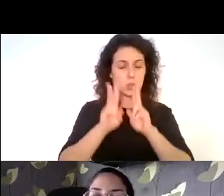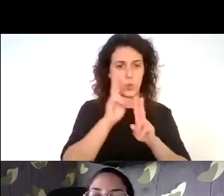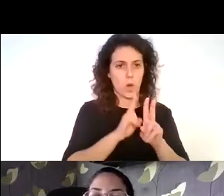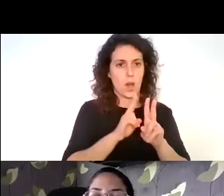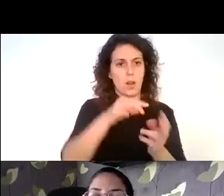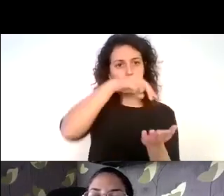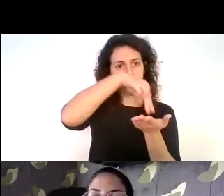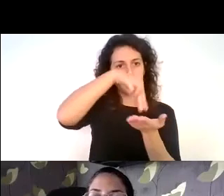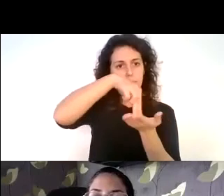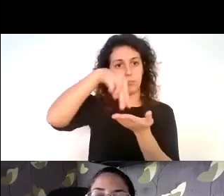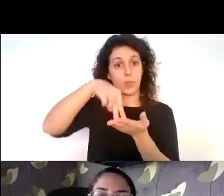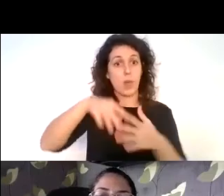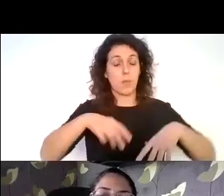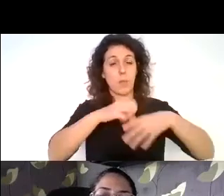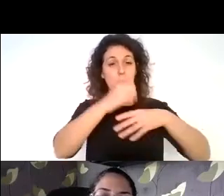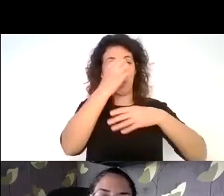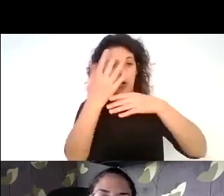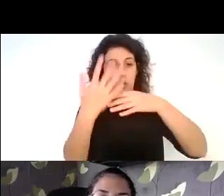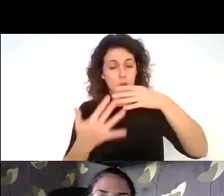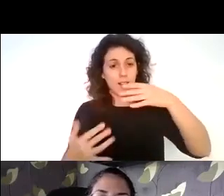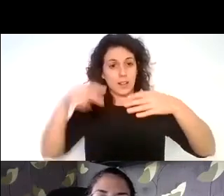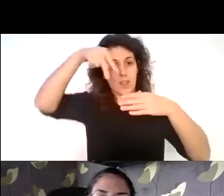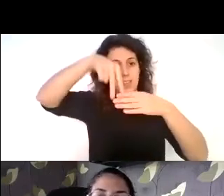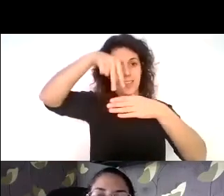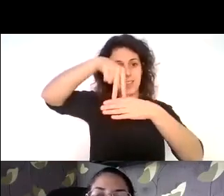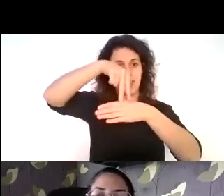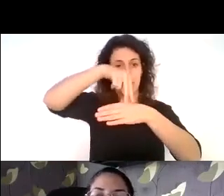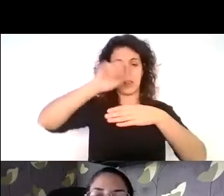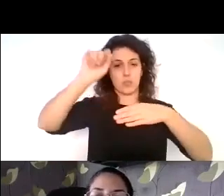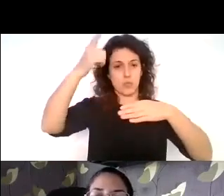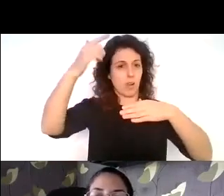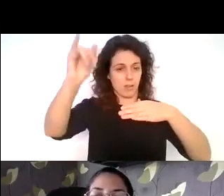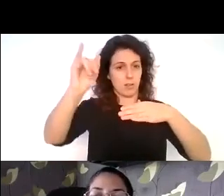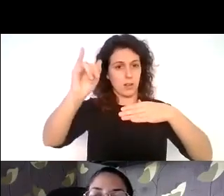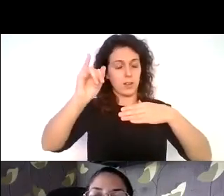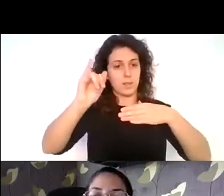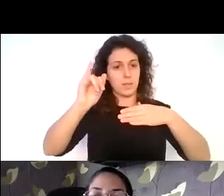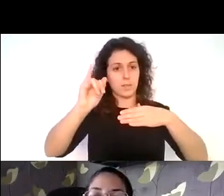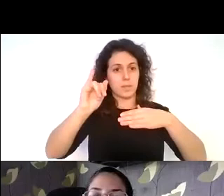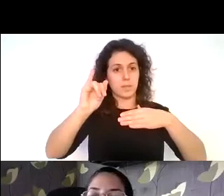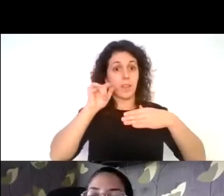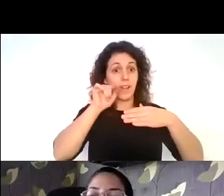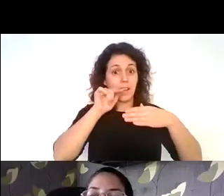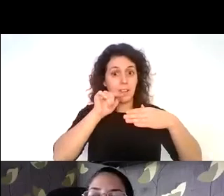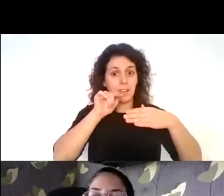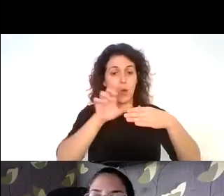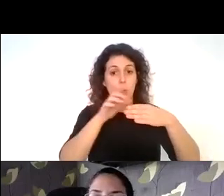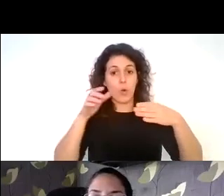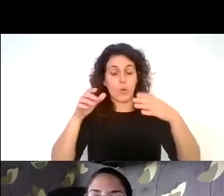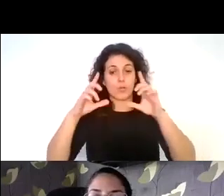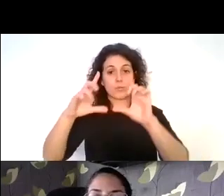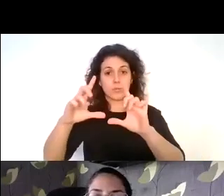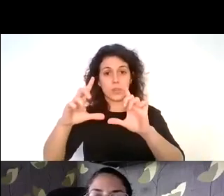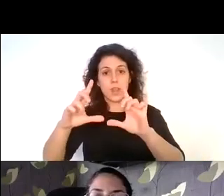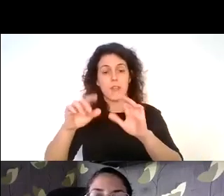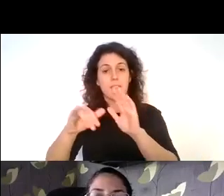la cima del volcán. Están abrigados y usan lentes de sol. En la imagen central vemos al grupo posando bajo un cielo